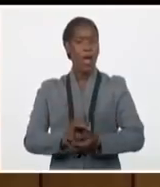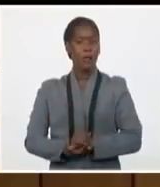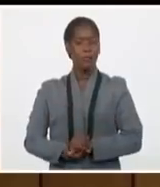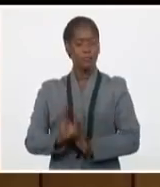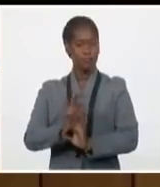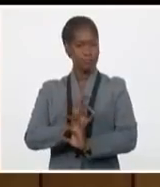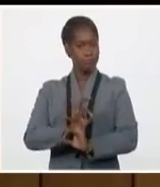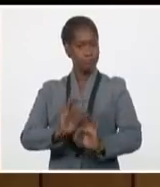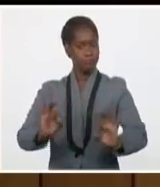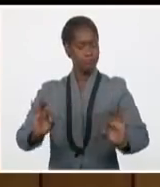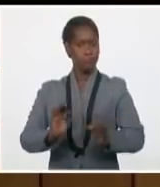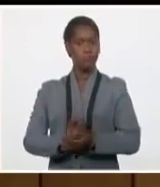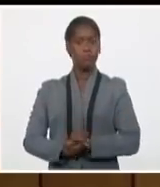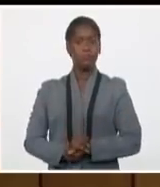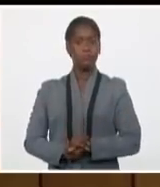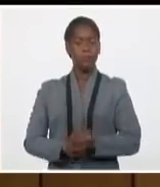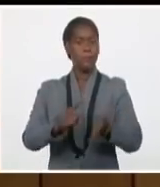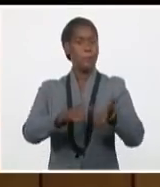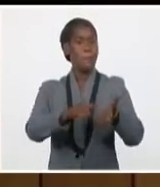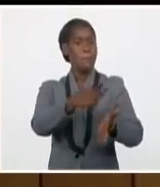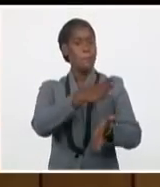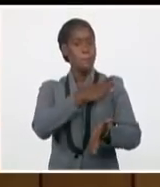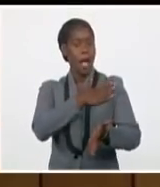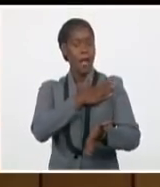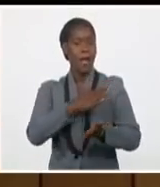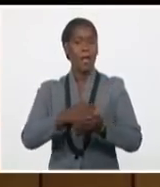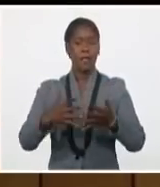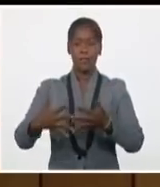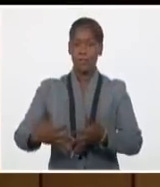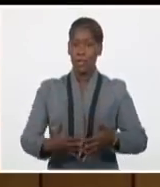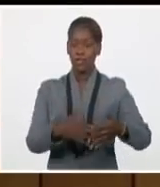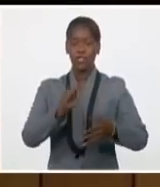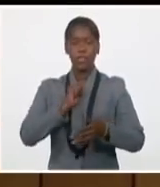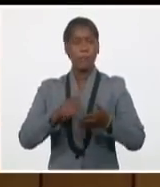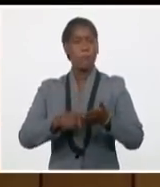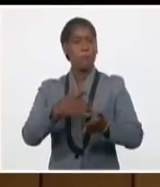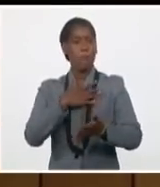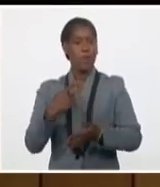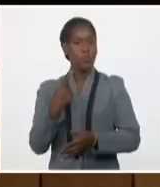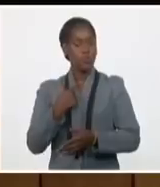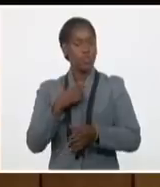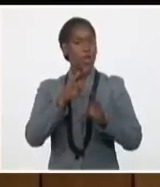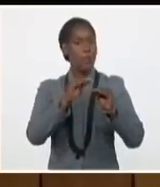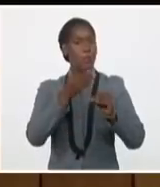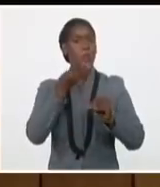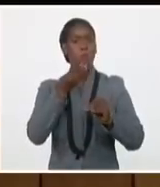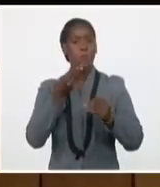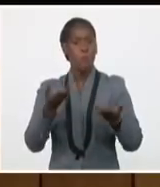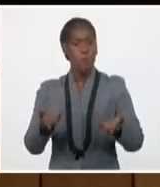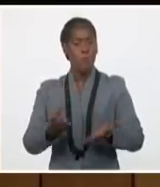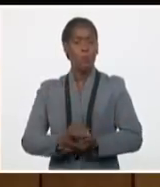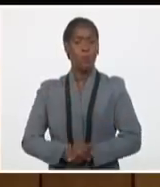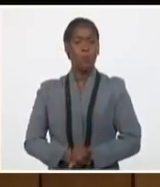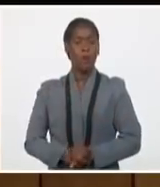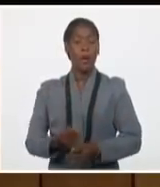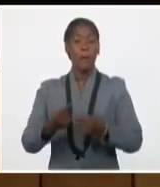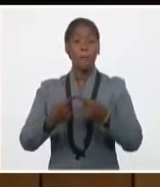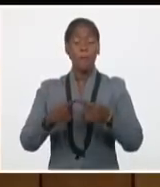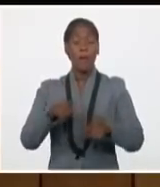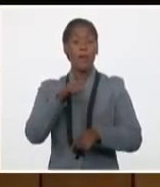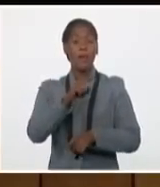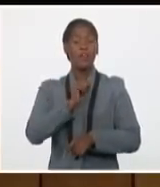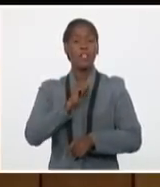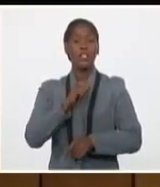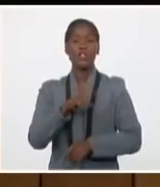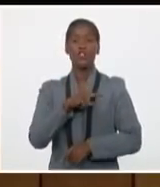los Estados Unidos sin que se pretenda que para lograrlo Cuba renuncie a los principios de